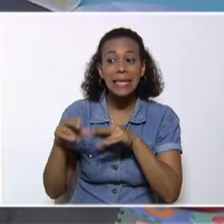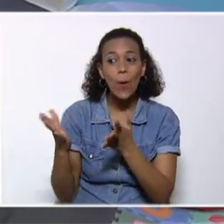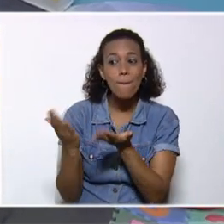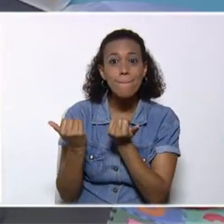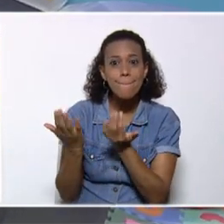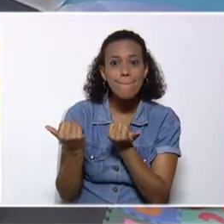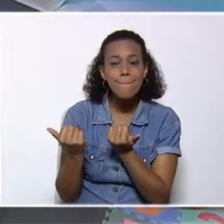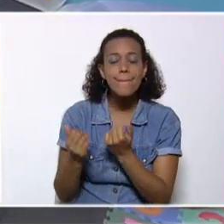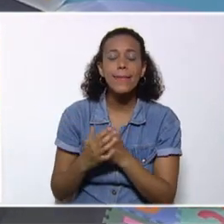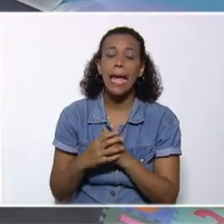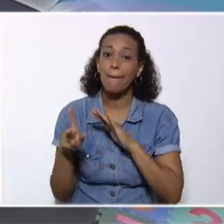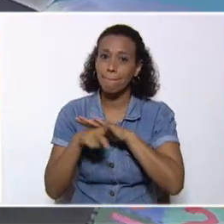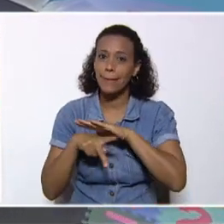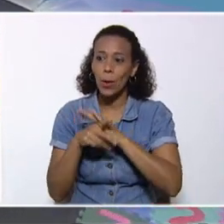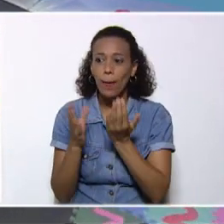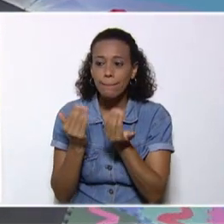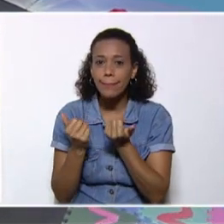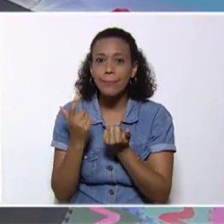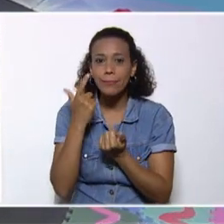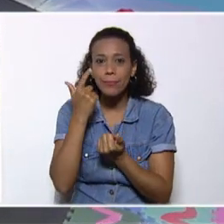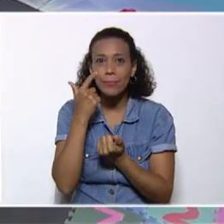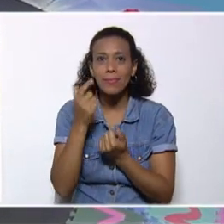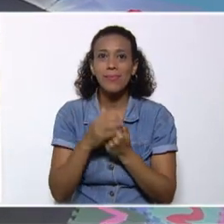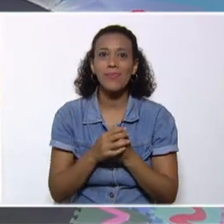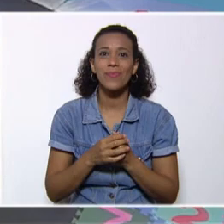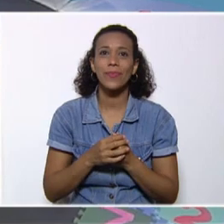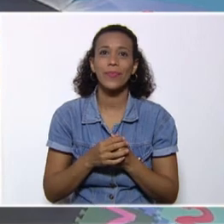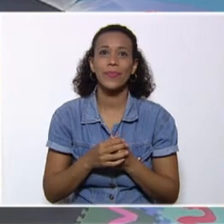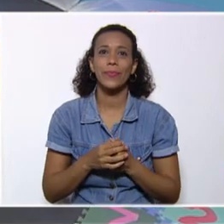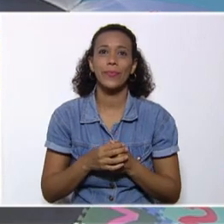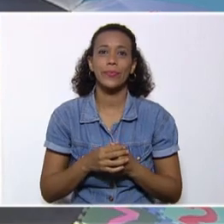niño a esto.